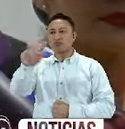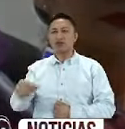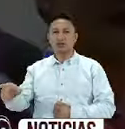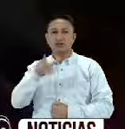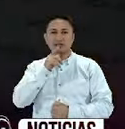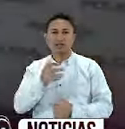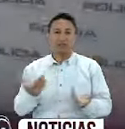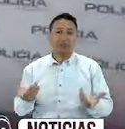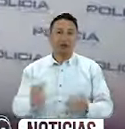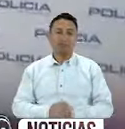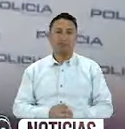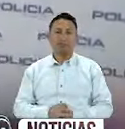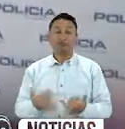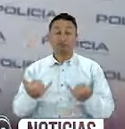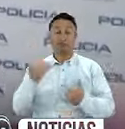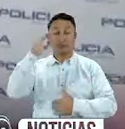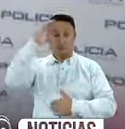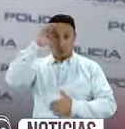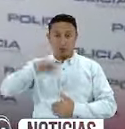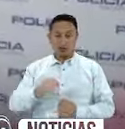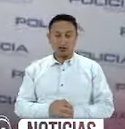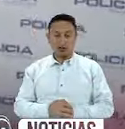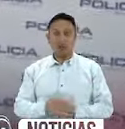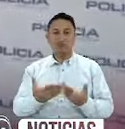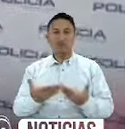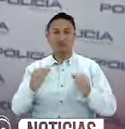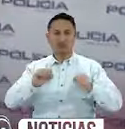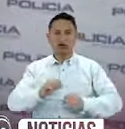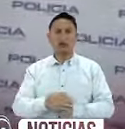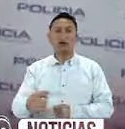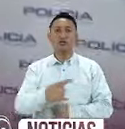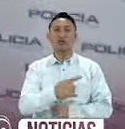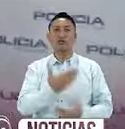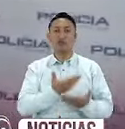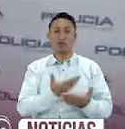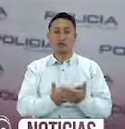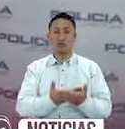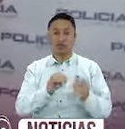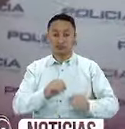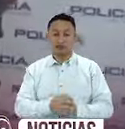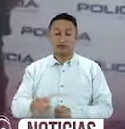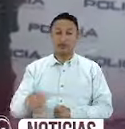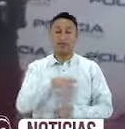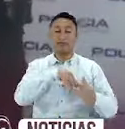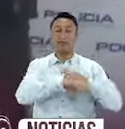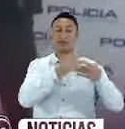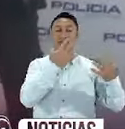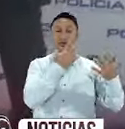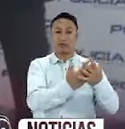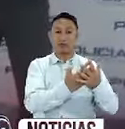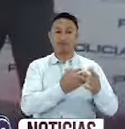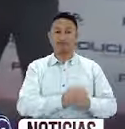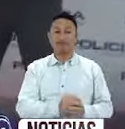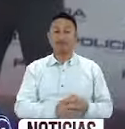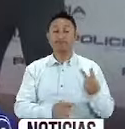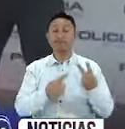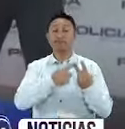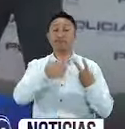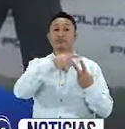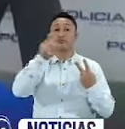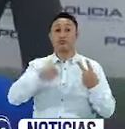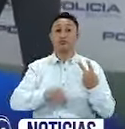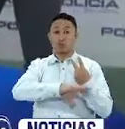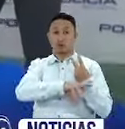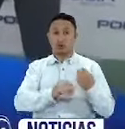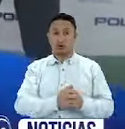presuntos agresores. Esta vez la policía contó con los elementos suficientes para que los supuestos delincuentes no salgan libres. Dos personas que fueron afectadas por el